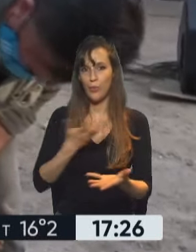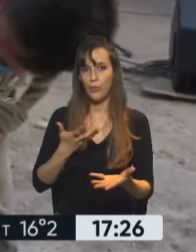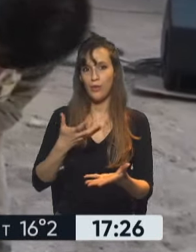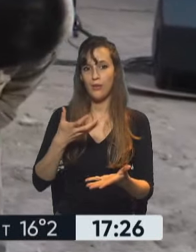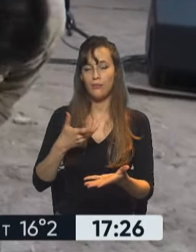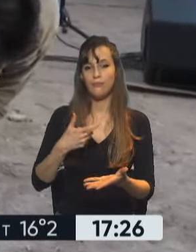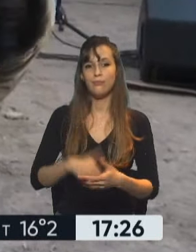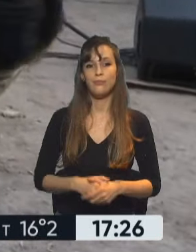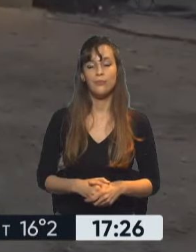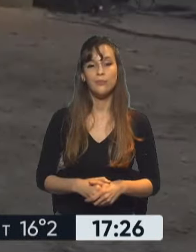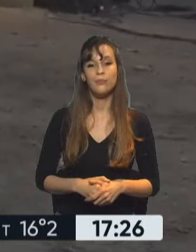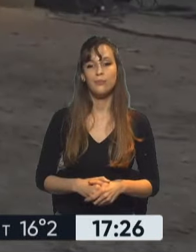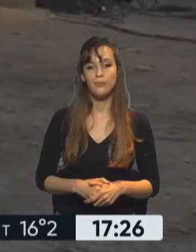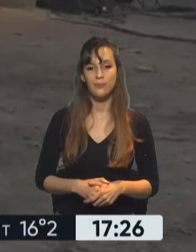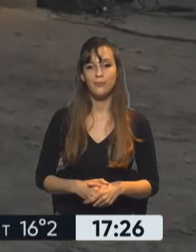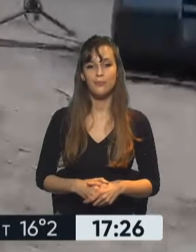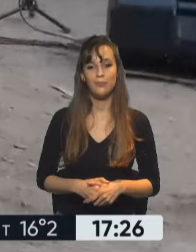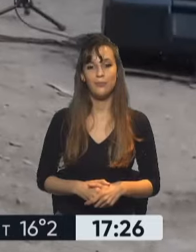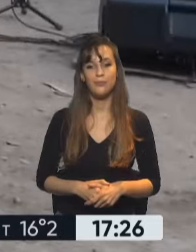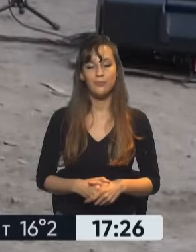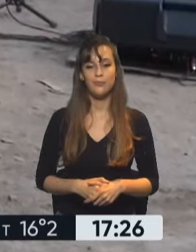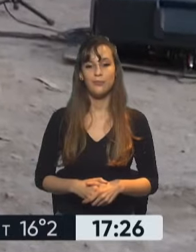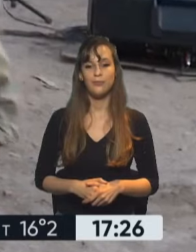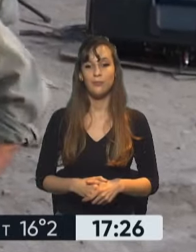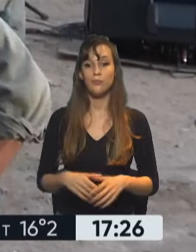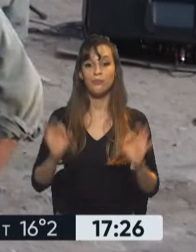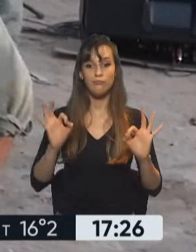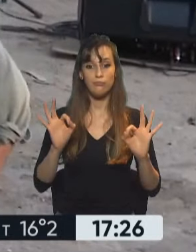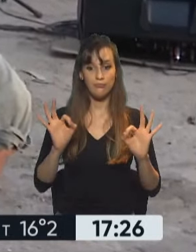llevar. Perfecto, ahí está. Armado.